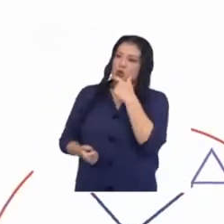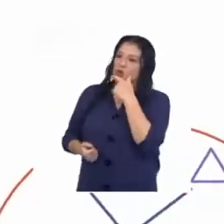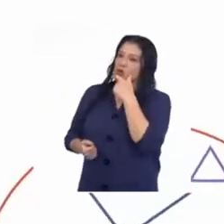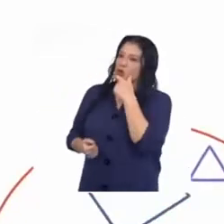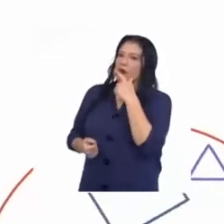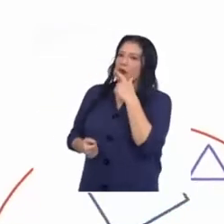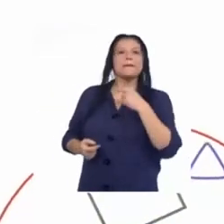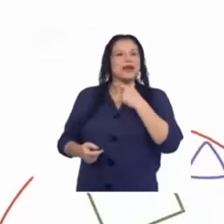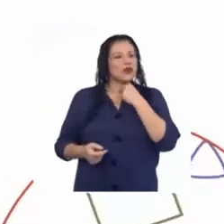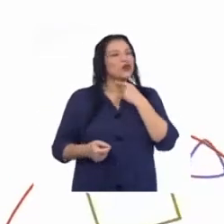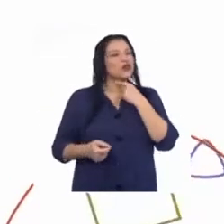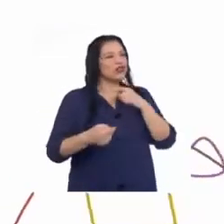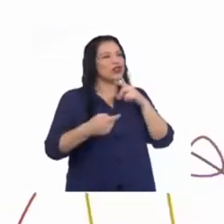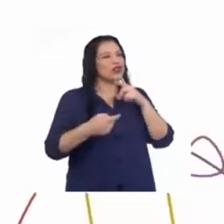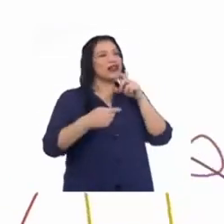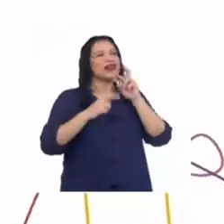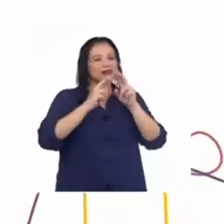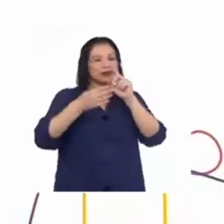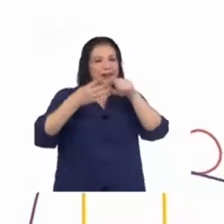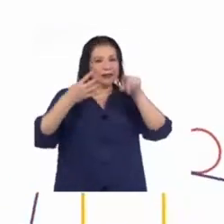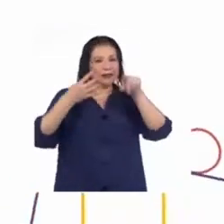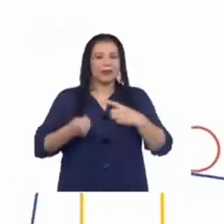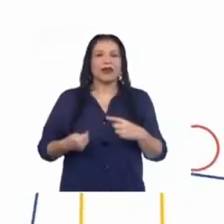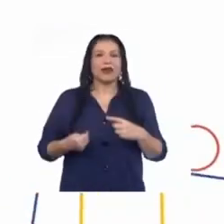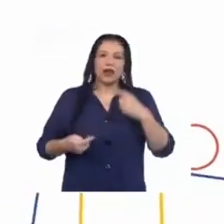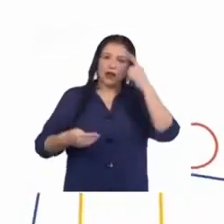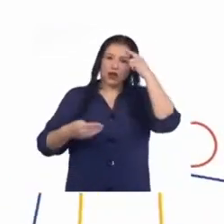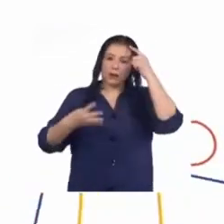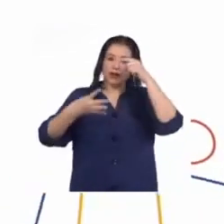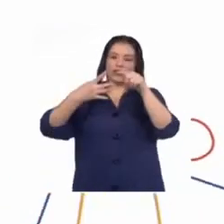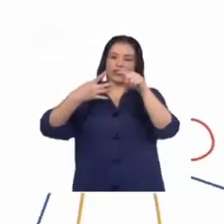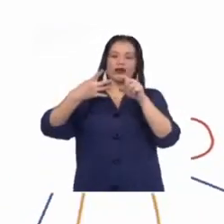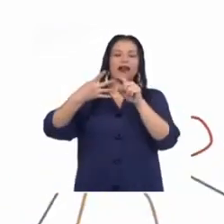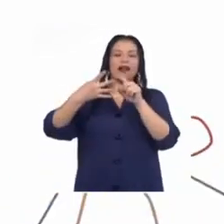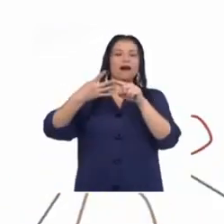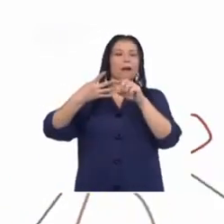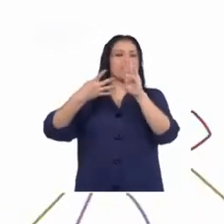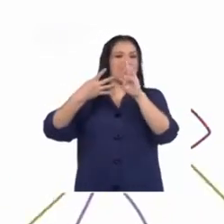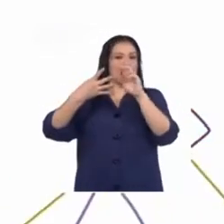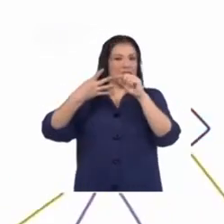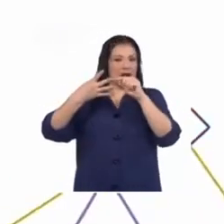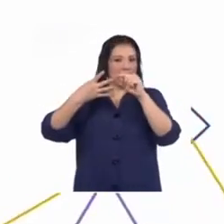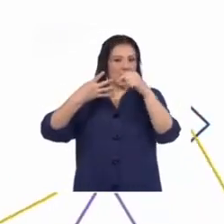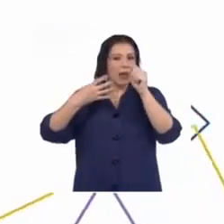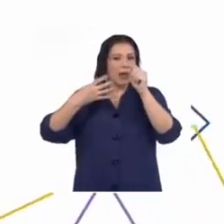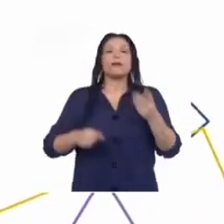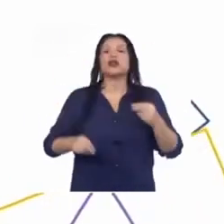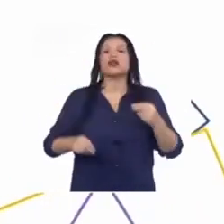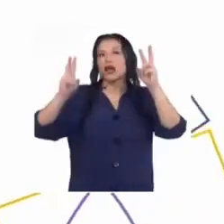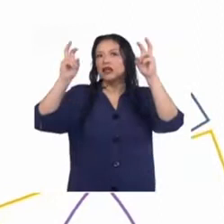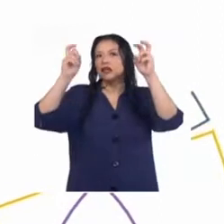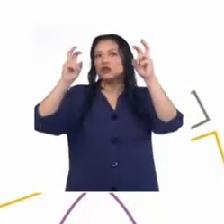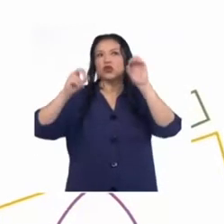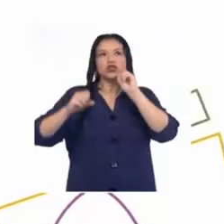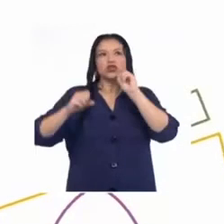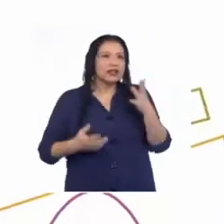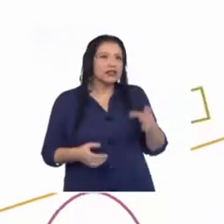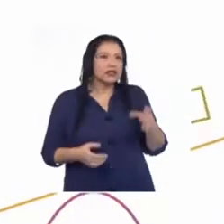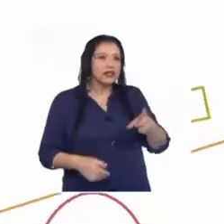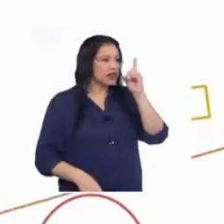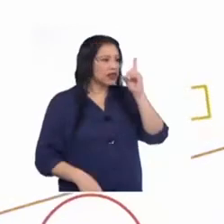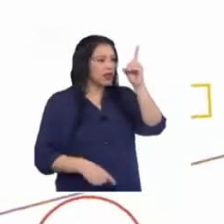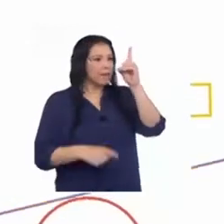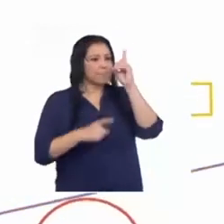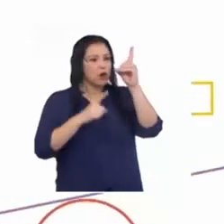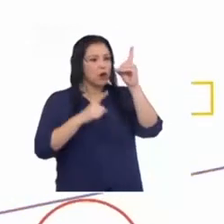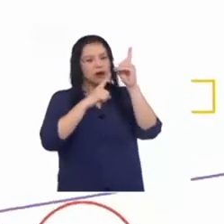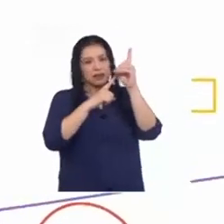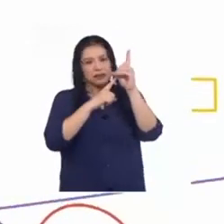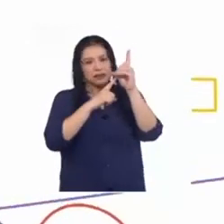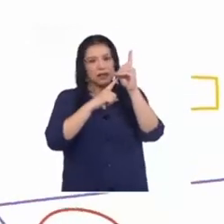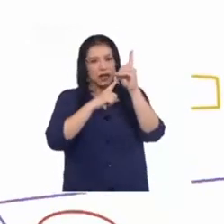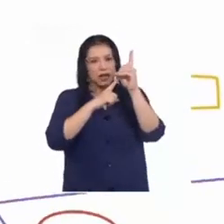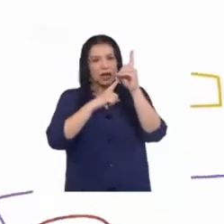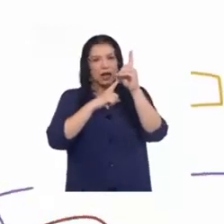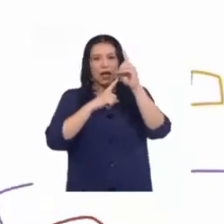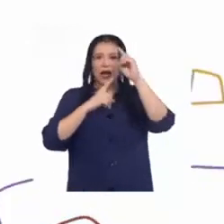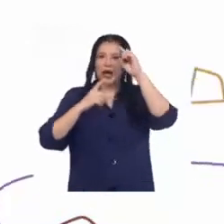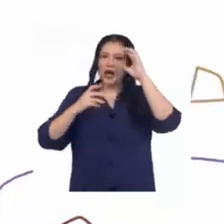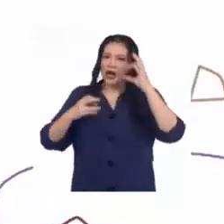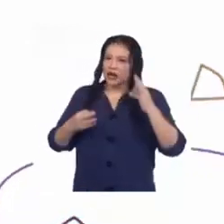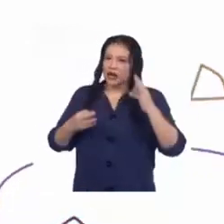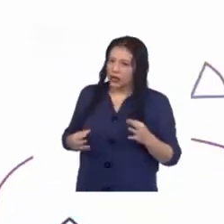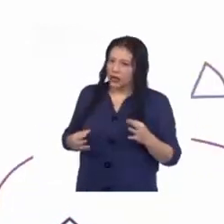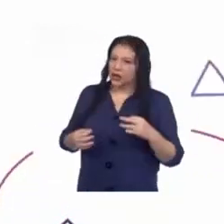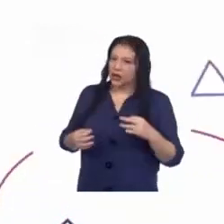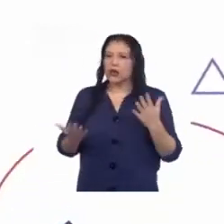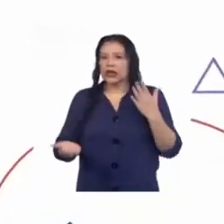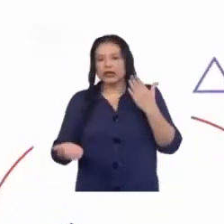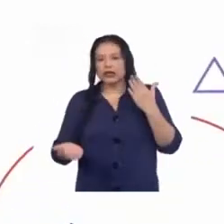marcar. Yo creo que la respuesta es la letra B, ya que en el título se menciona la palabra democracia. Estoy segura de que el texto tiene